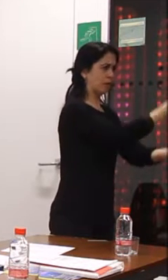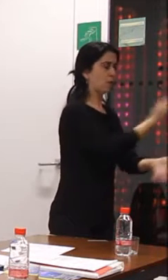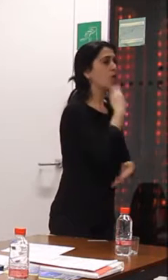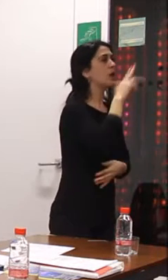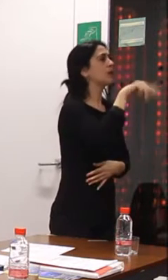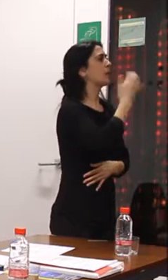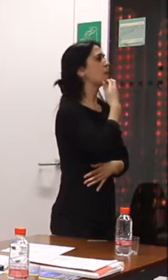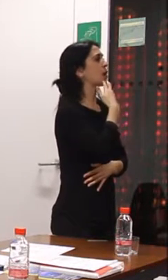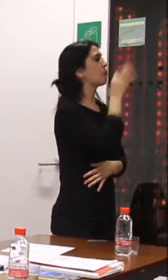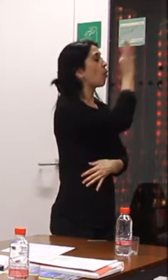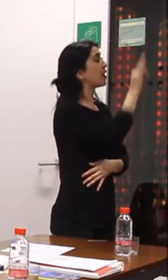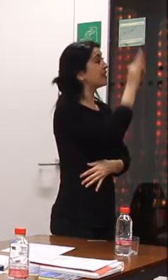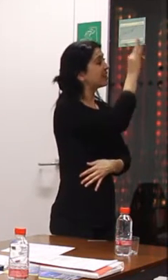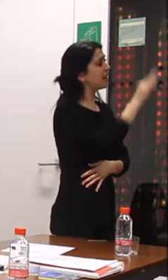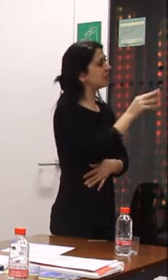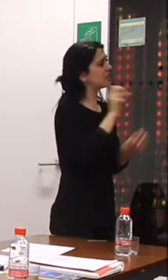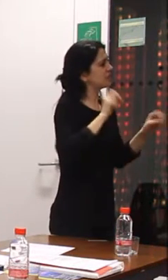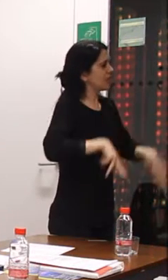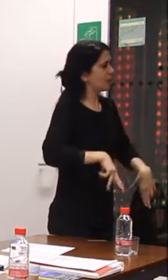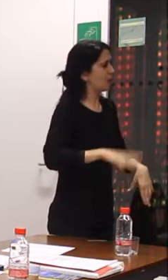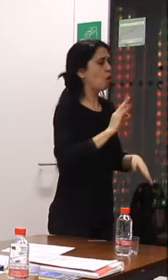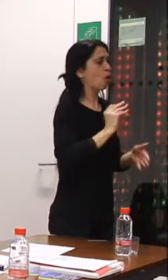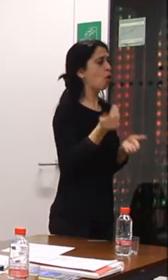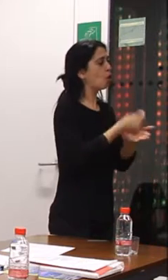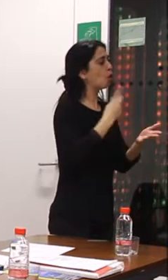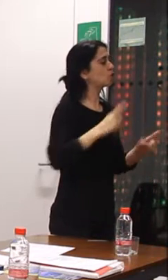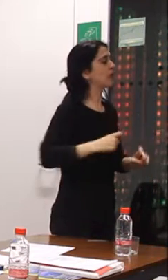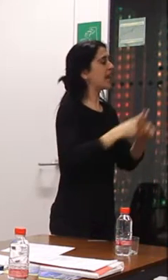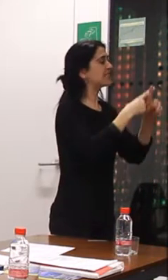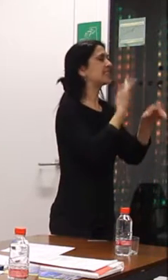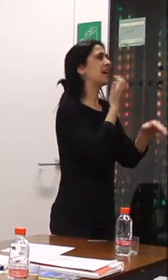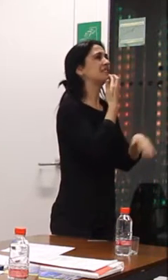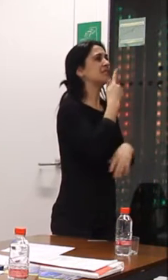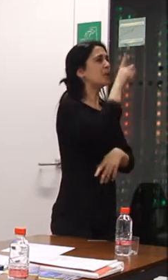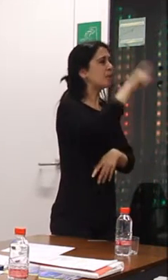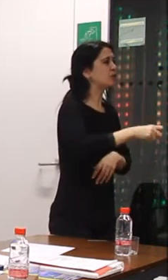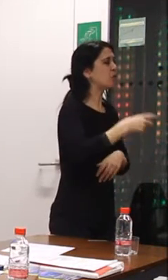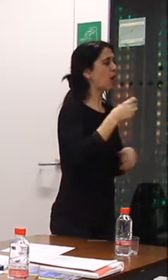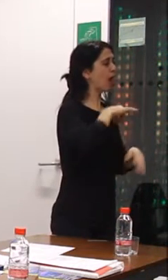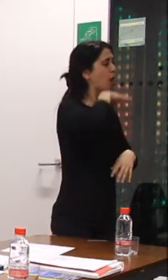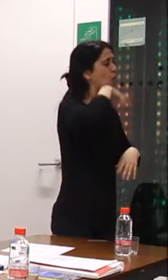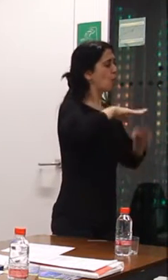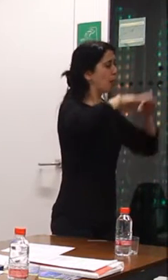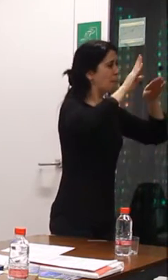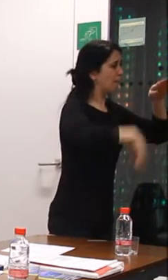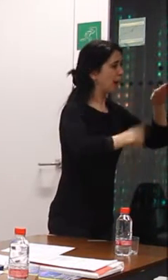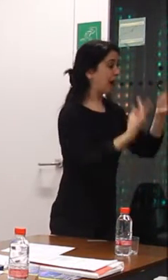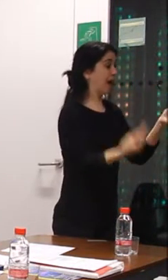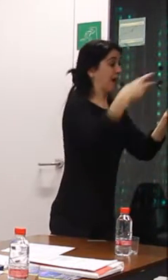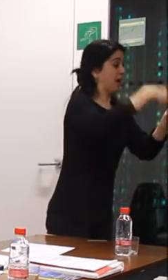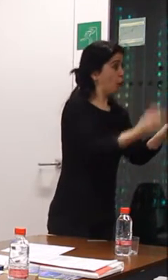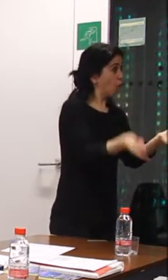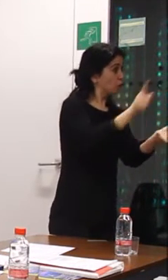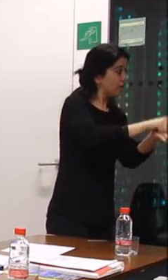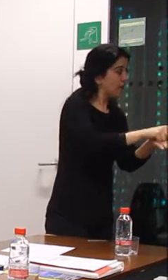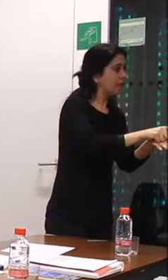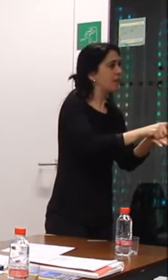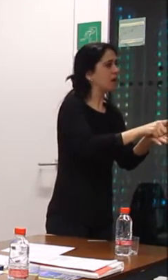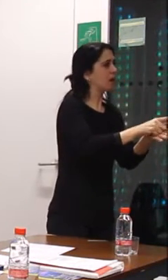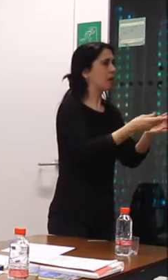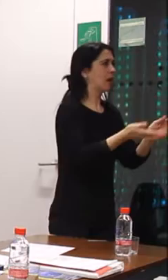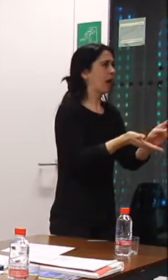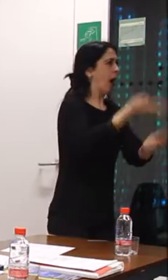intereses o costes extras en la reconexión para las personas que se encuentran en situación de vulnerabilidad, que han tenido que